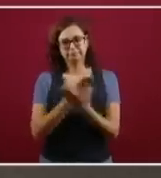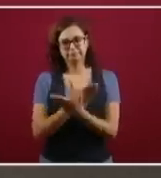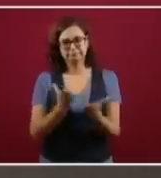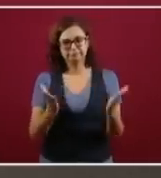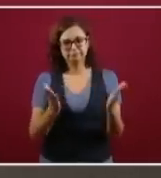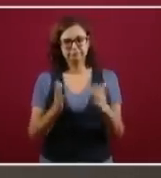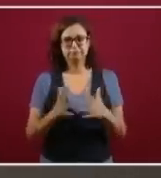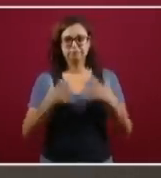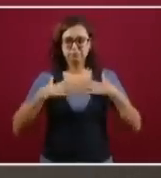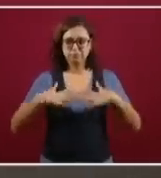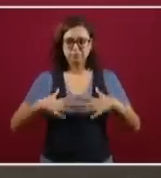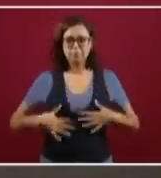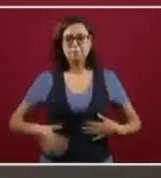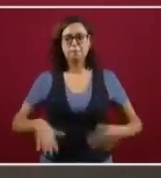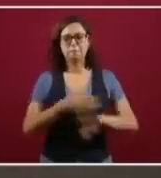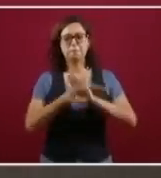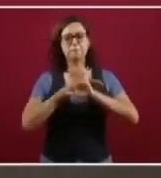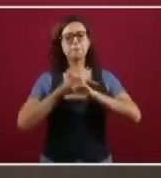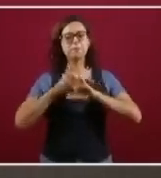de blanco